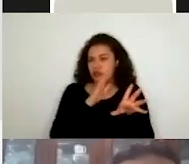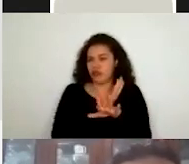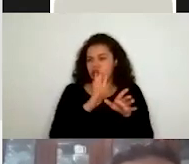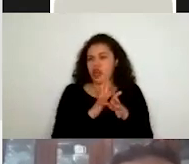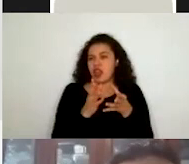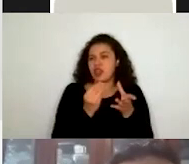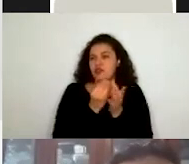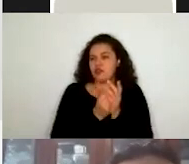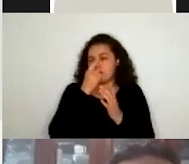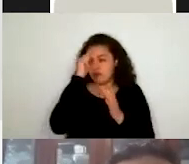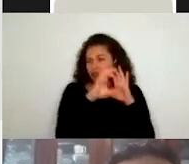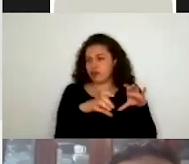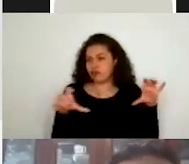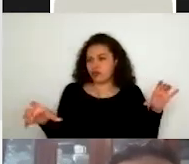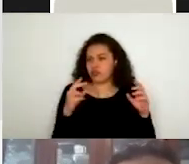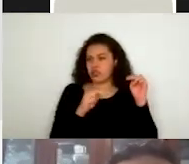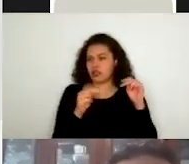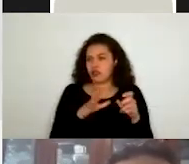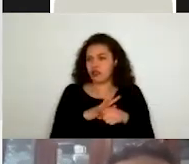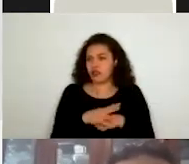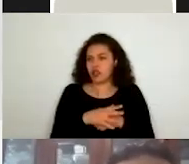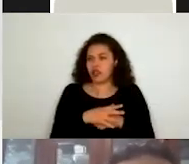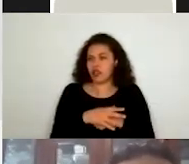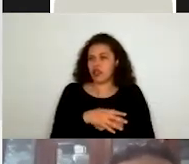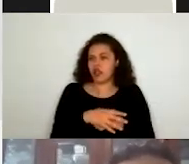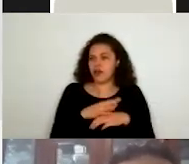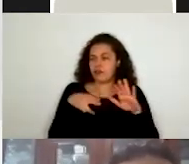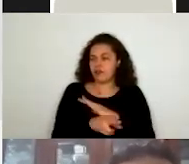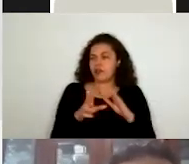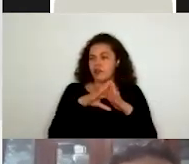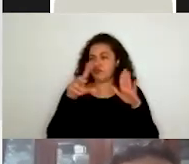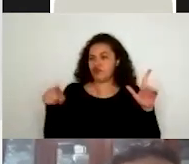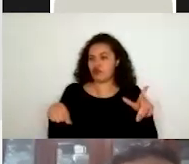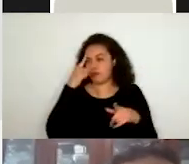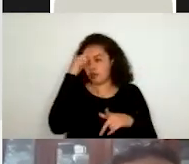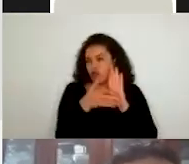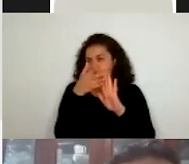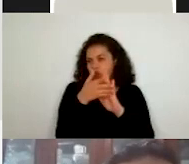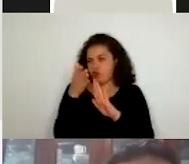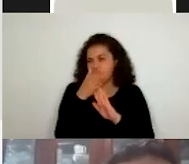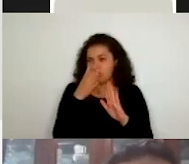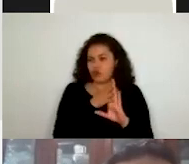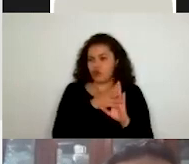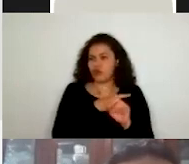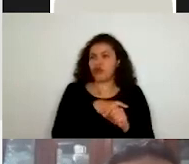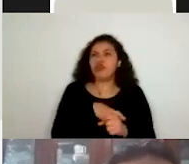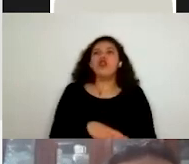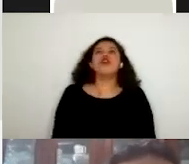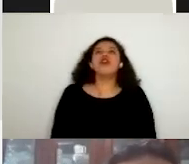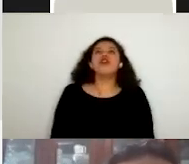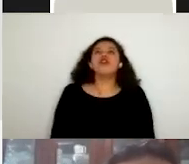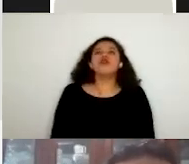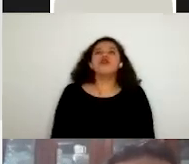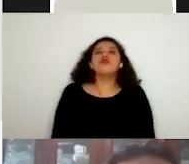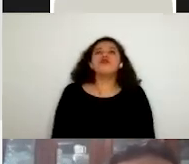cimentación, niveles totales sobre y bajo nivel de banqueta, metros cuadrados de construcción, el tipo, nuestras